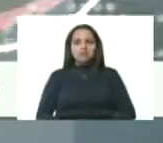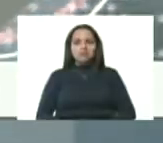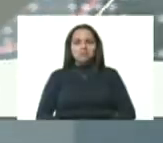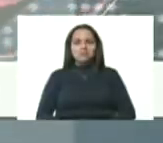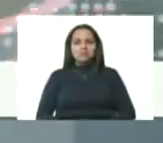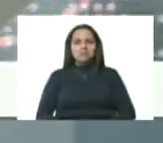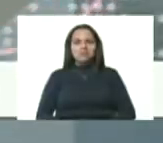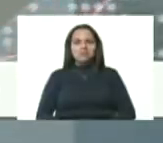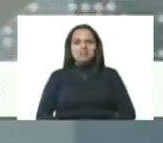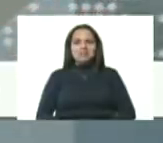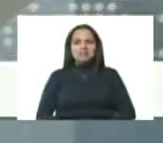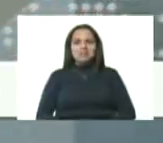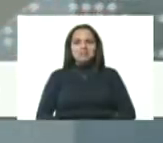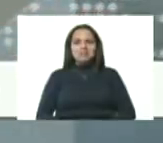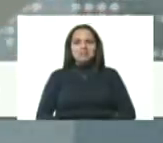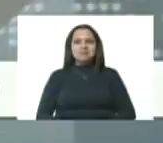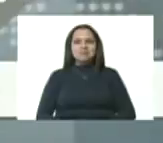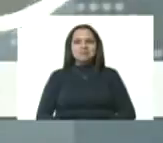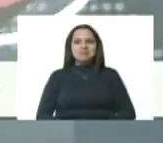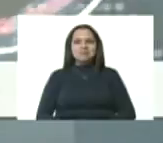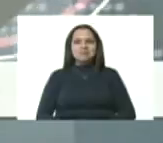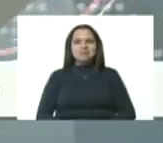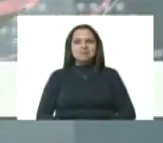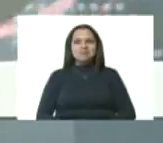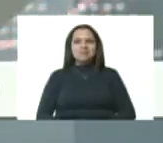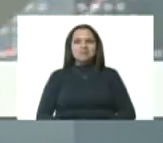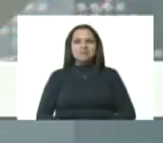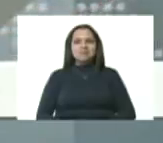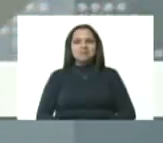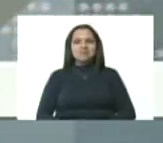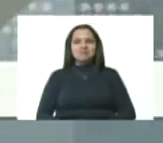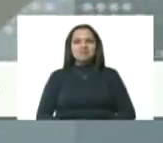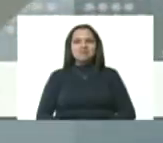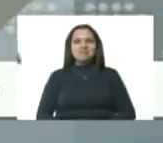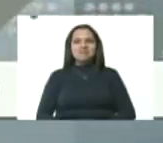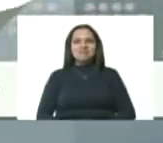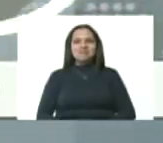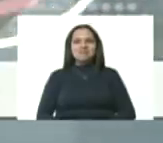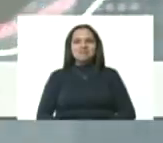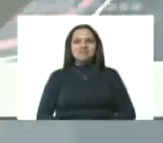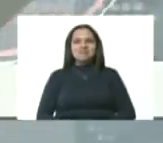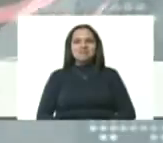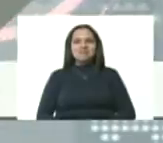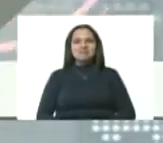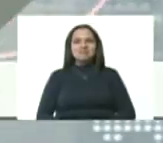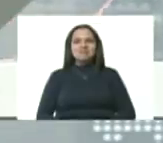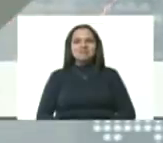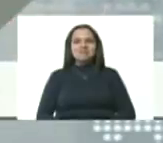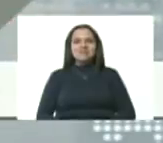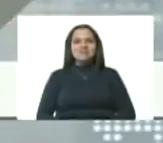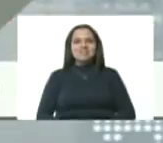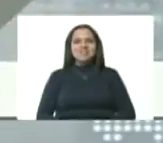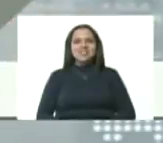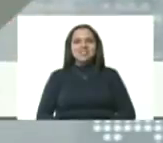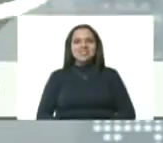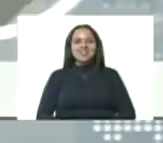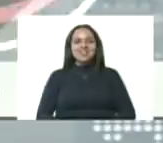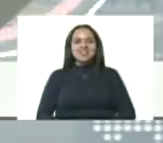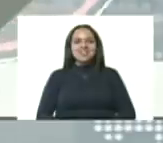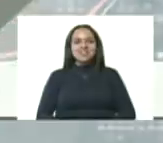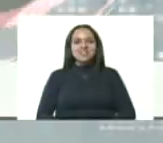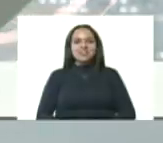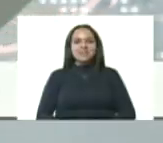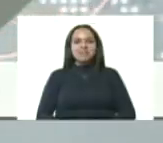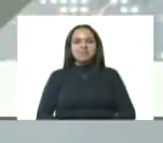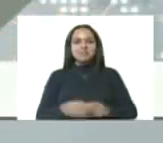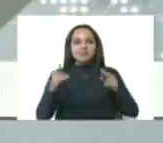Ciudad de Mérida. Y ahí nos vamos al estado Táchira, que registra 8 nuevos casos, 5 de San Cristóbal